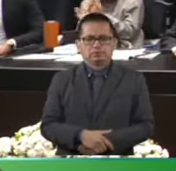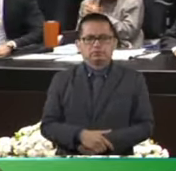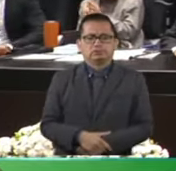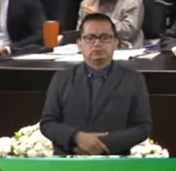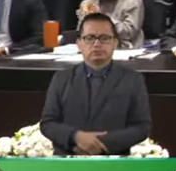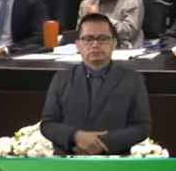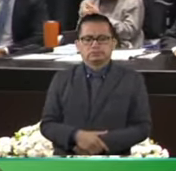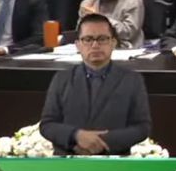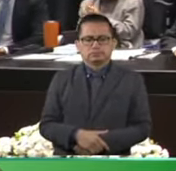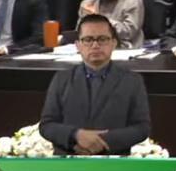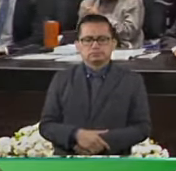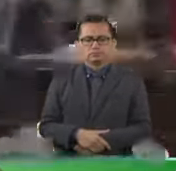nacional consulte la secretaria